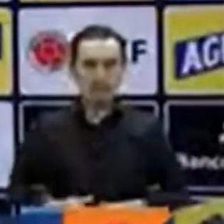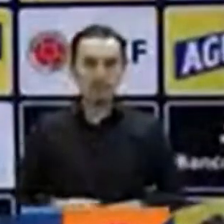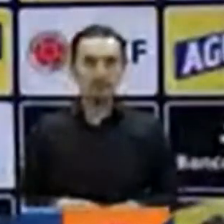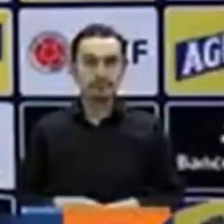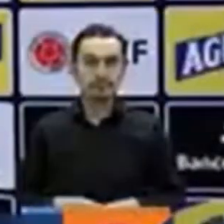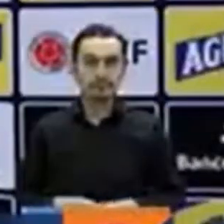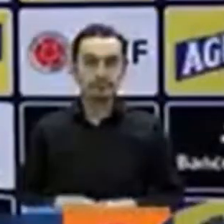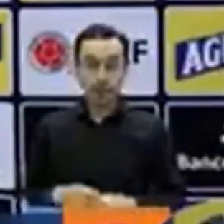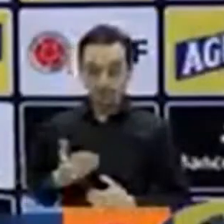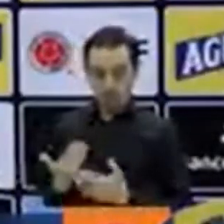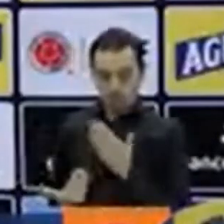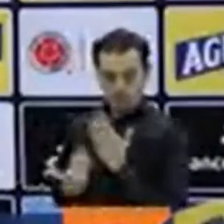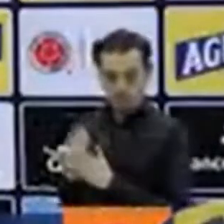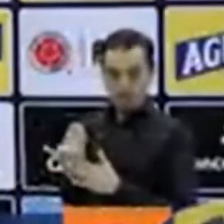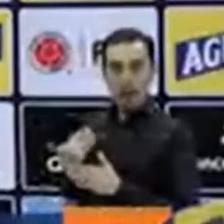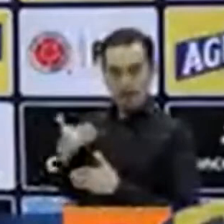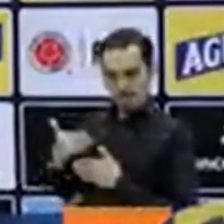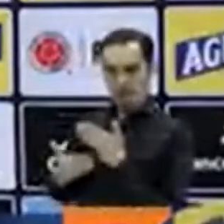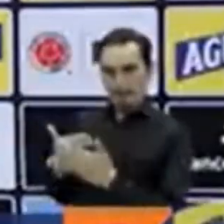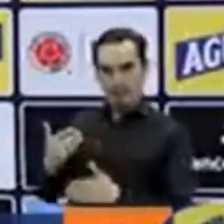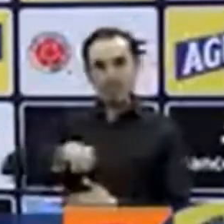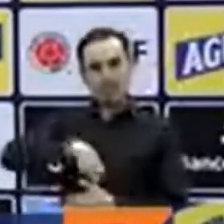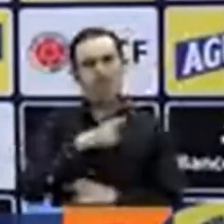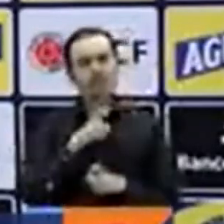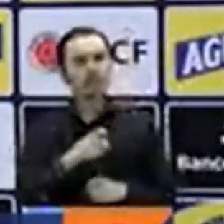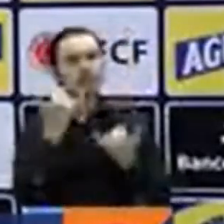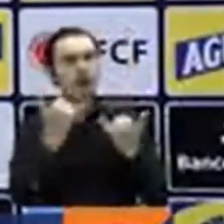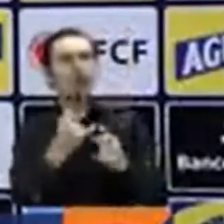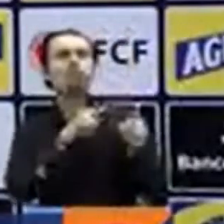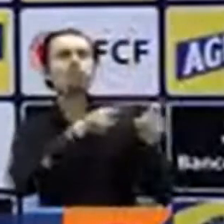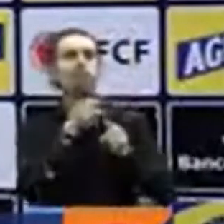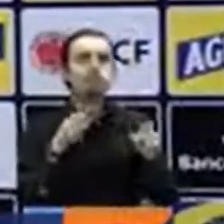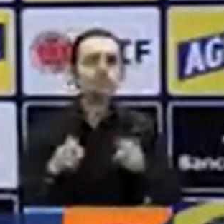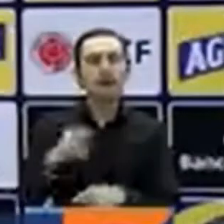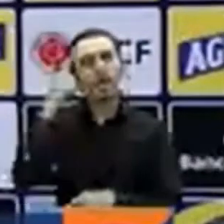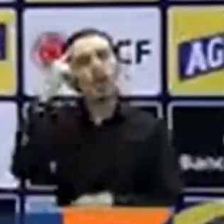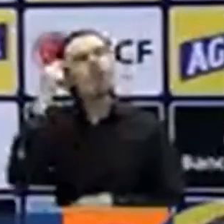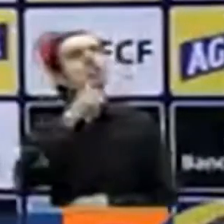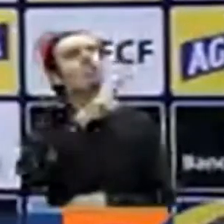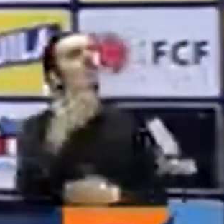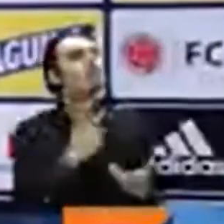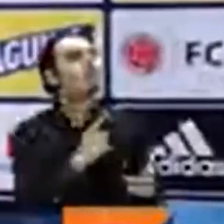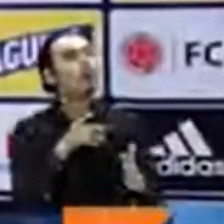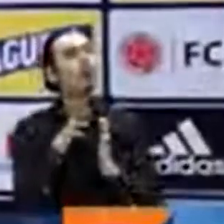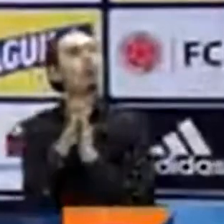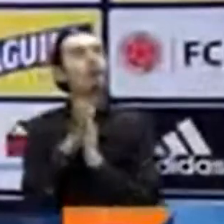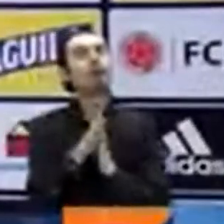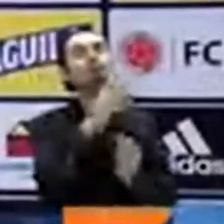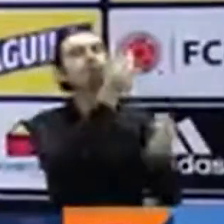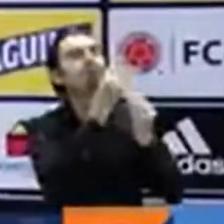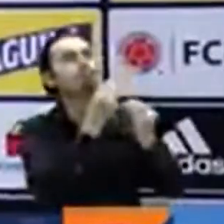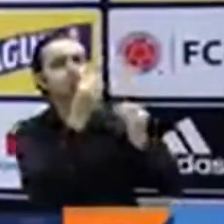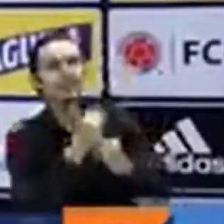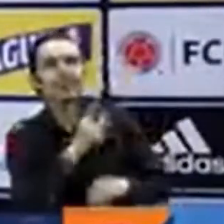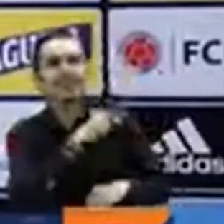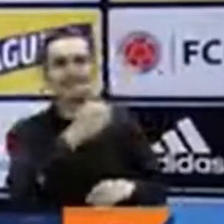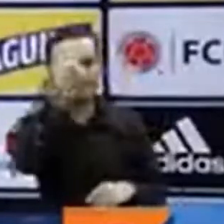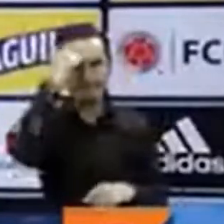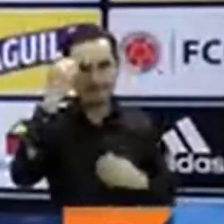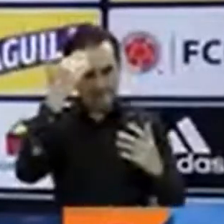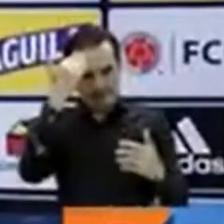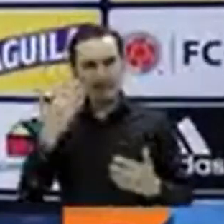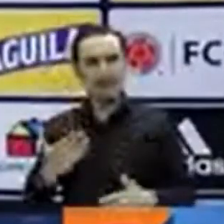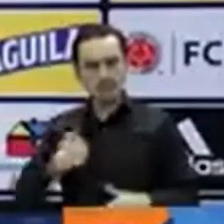proceso tenemos que irnos adaptando a lo que el profe quiere, a su idea de juego. Estos partidos van a ser muy importantes para eso, para